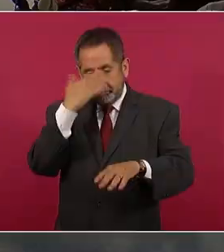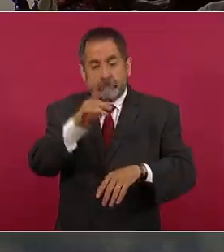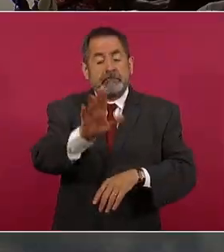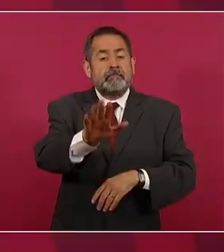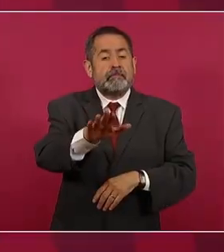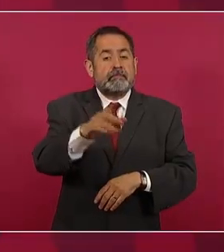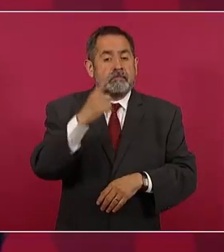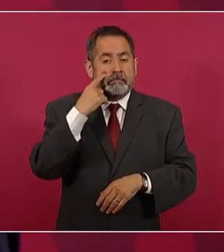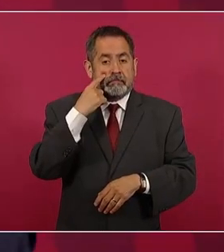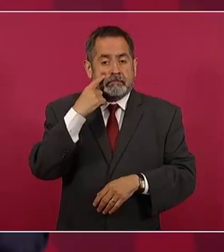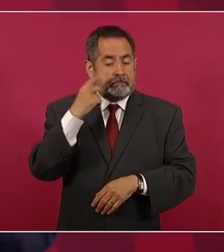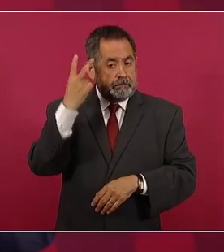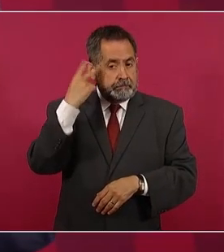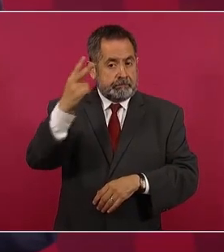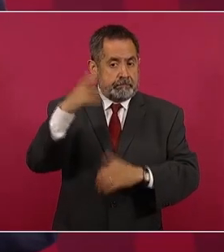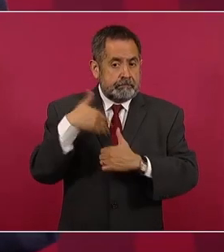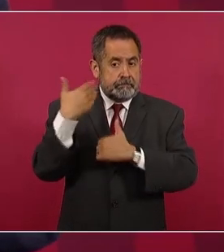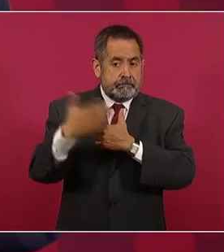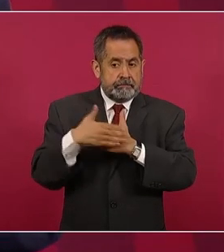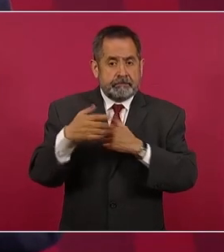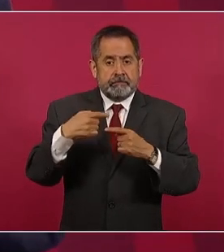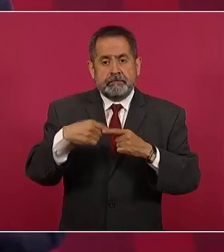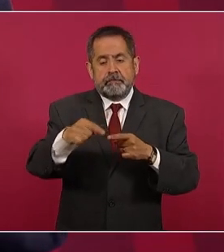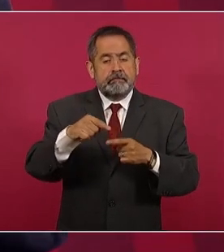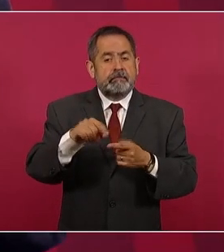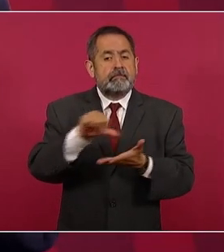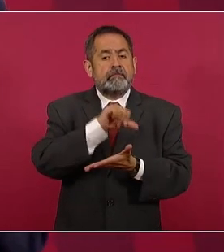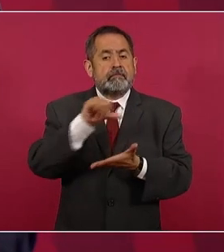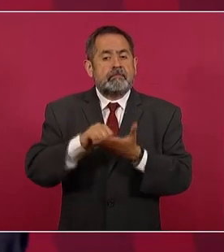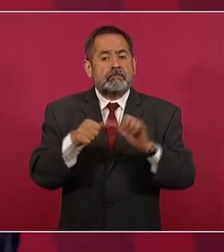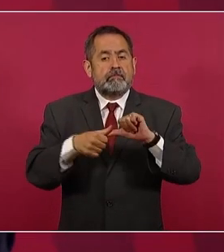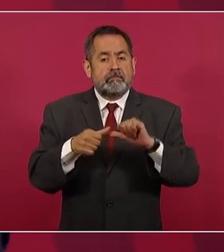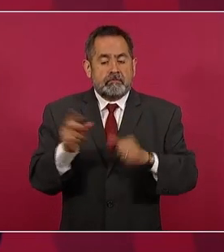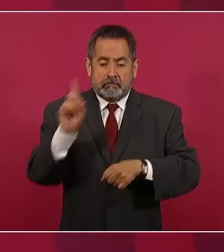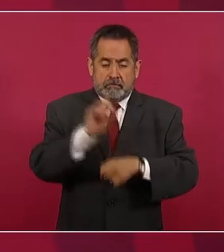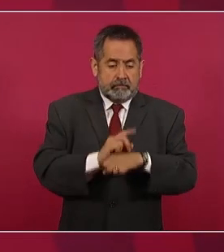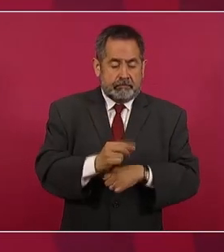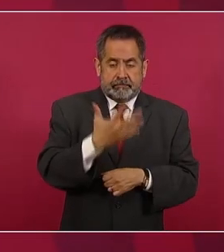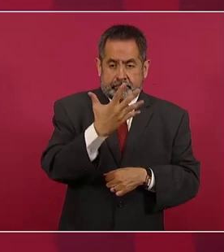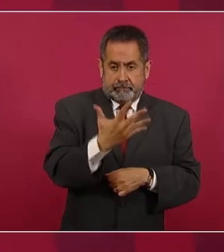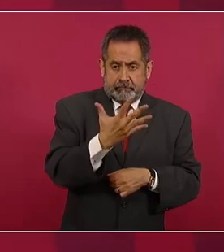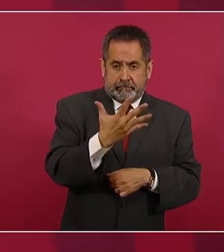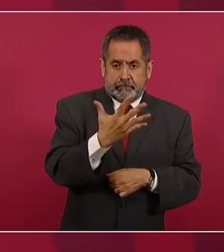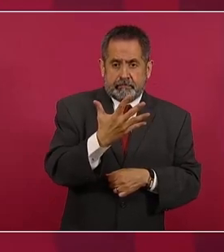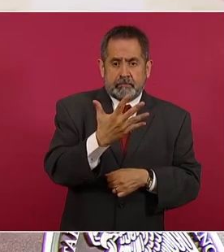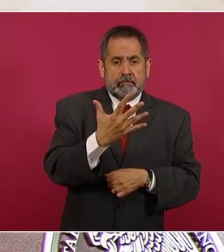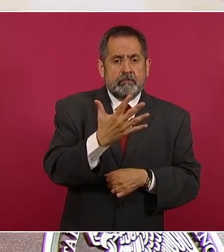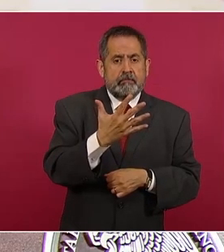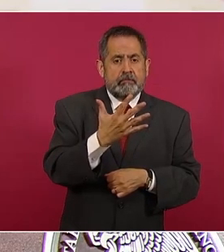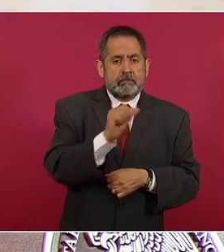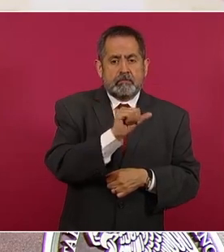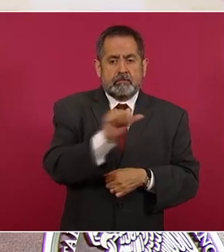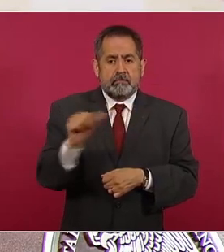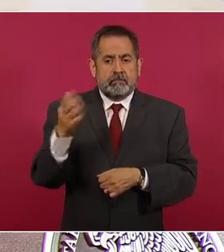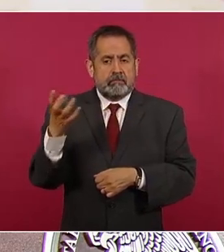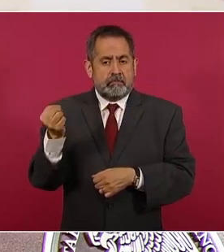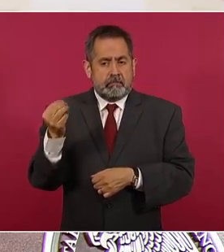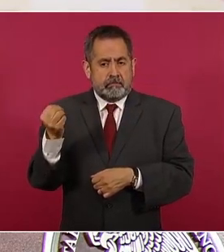El viaje a Centroamérica es del día 5 al día